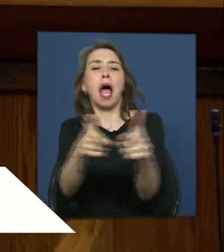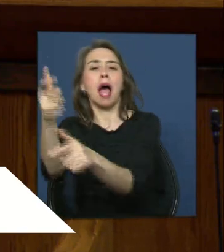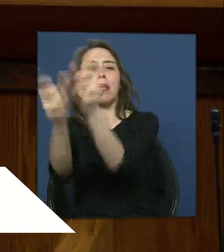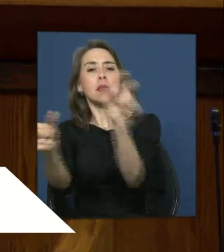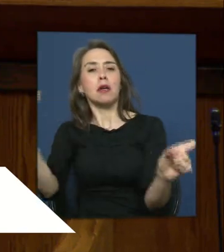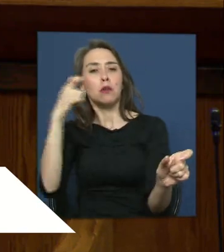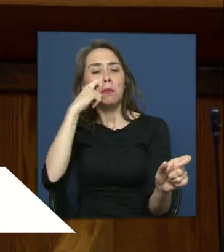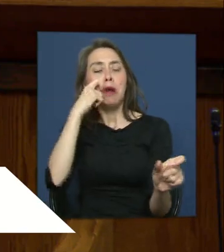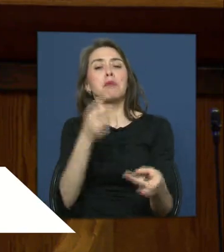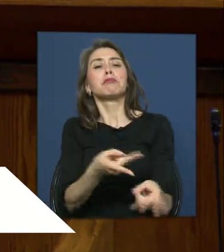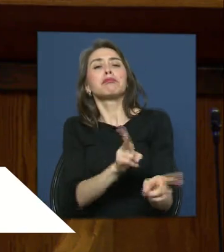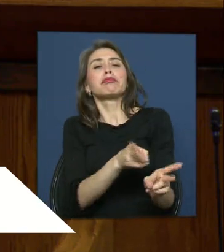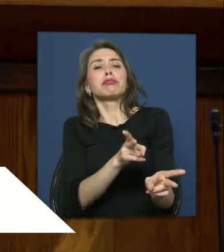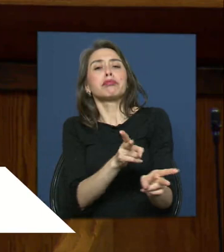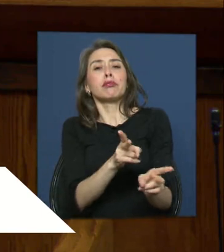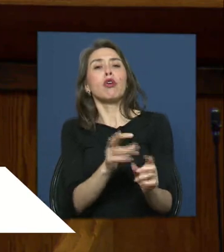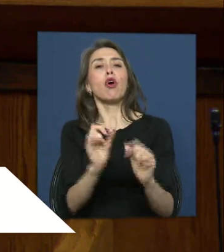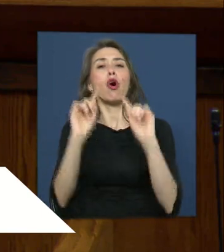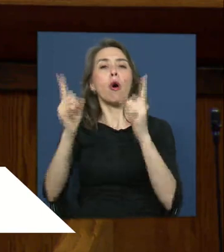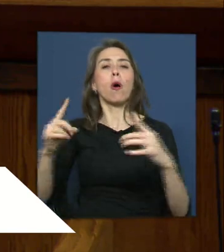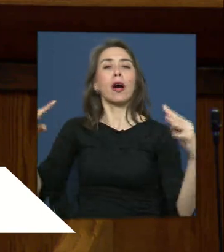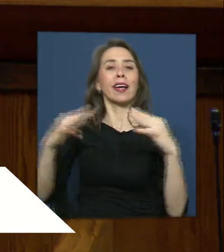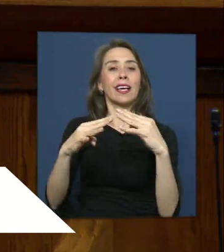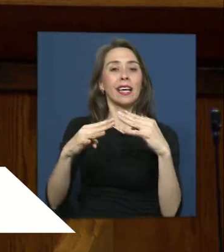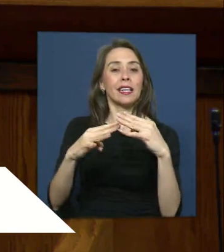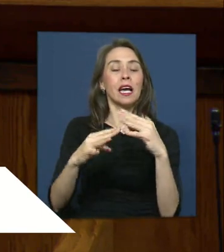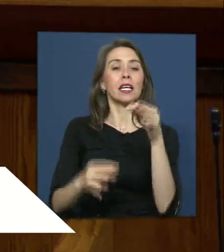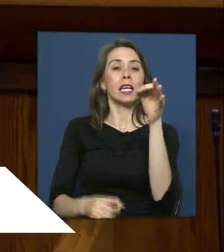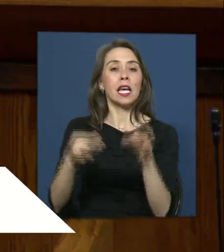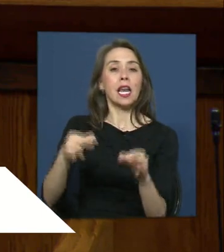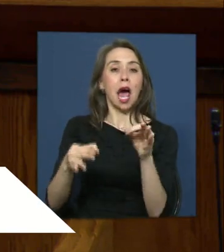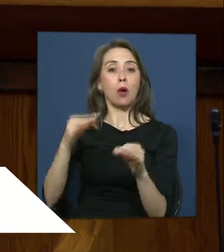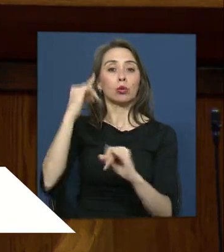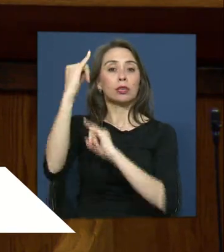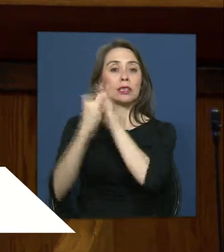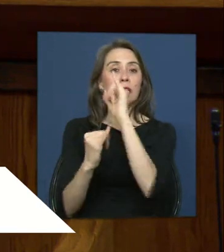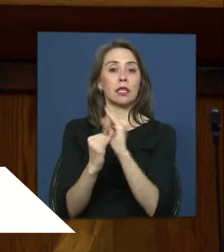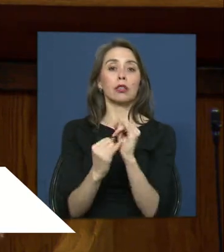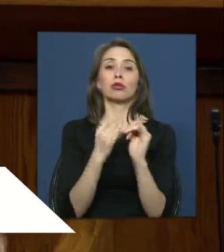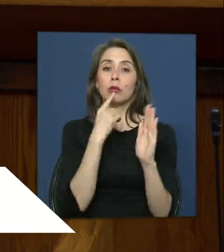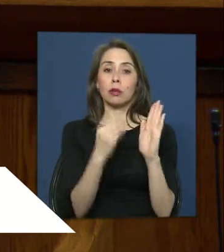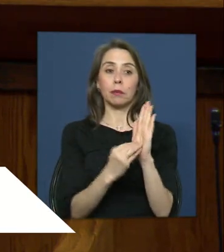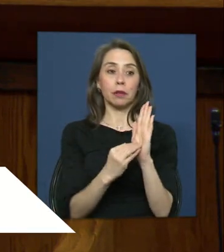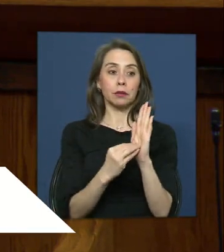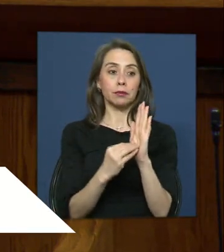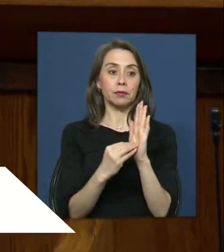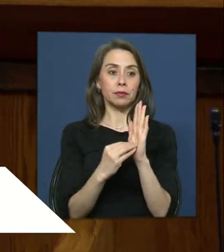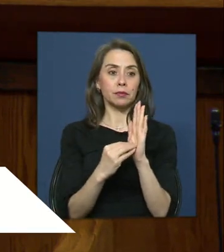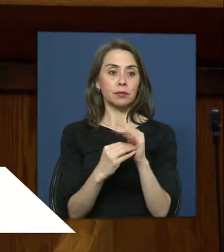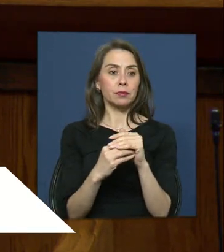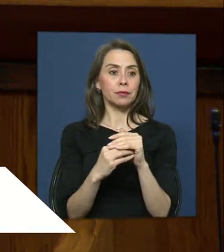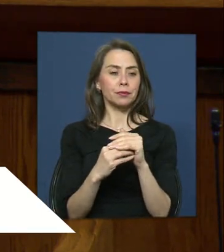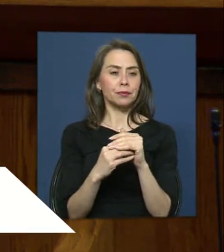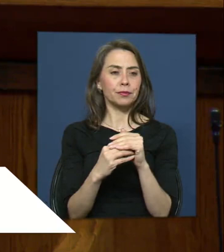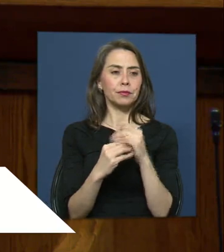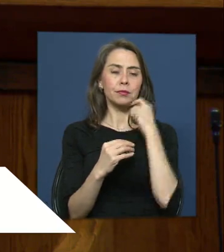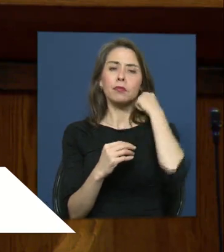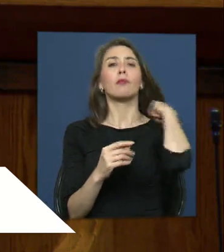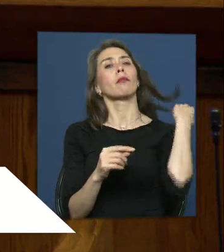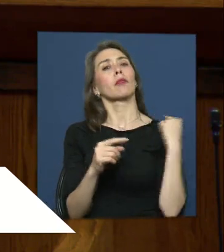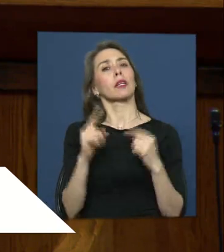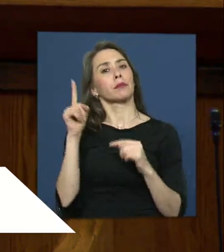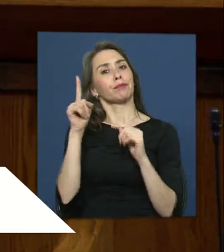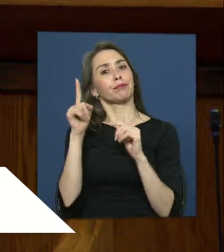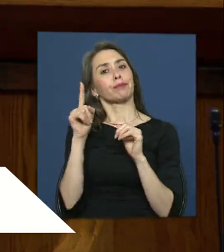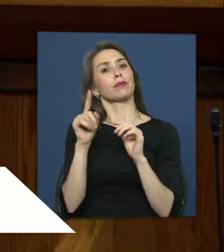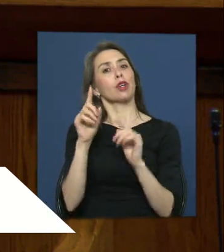la humanidad y de guerra definidos por la justicia internacional. También obliga a los distintos países